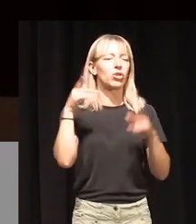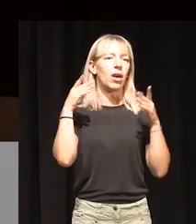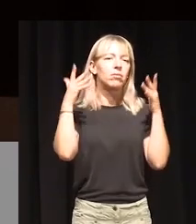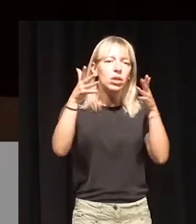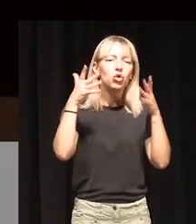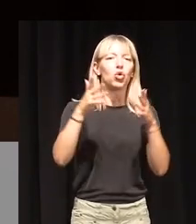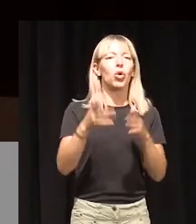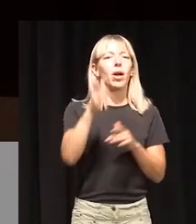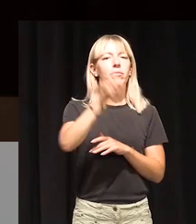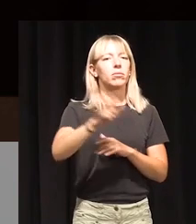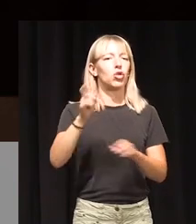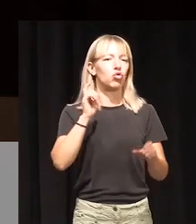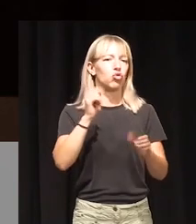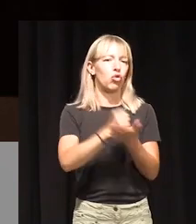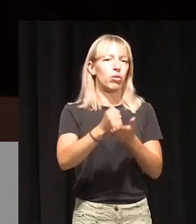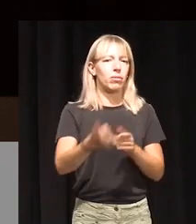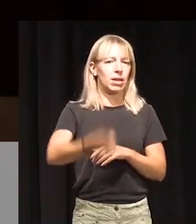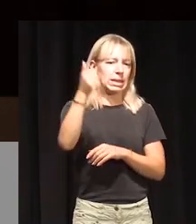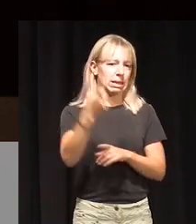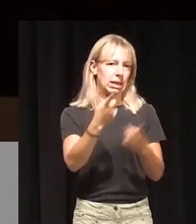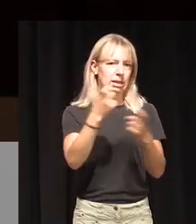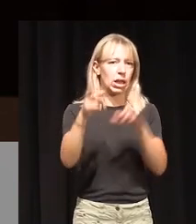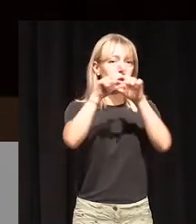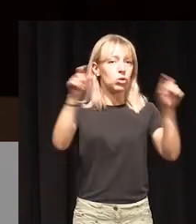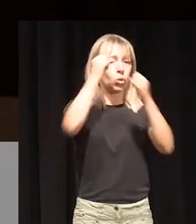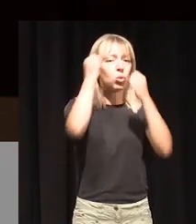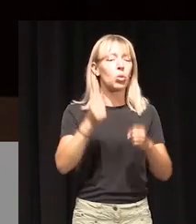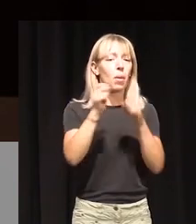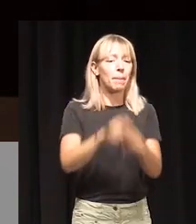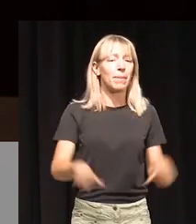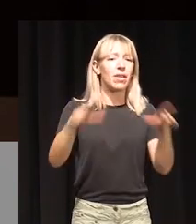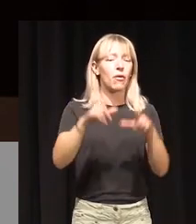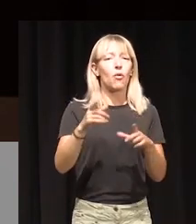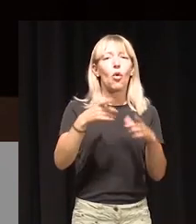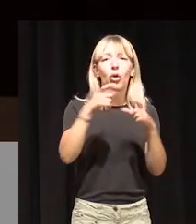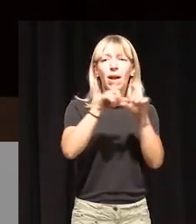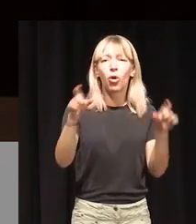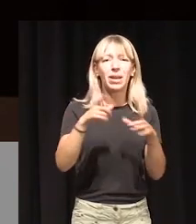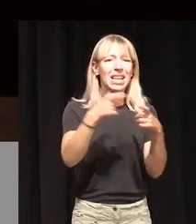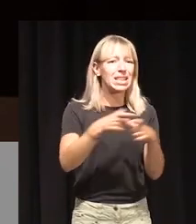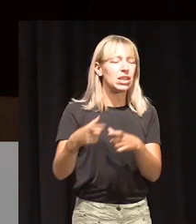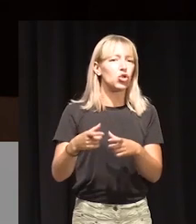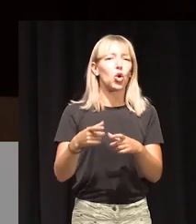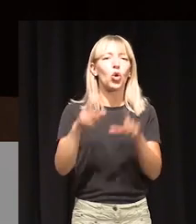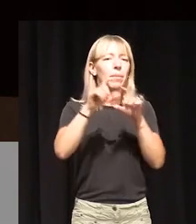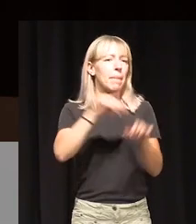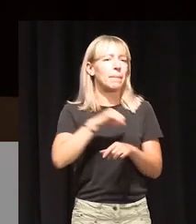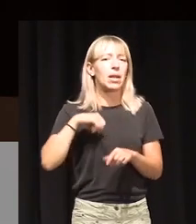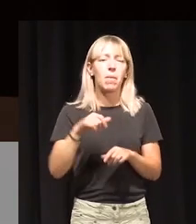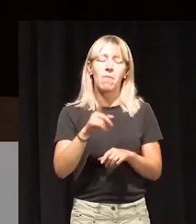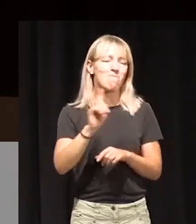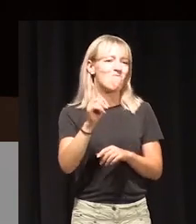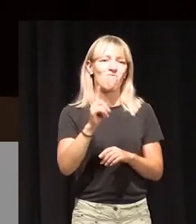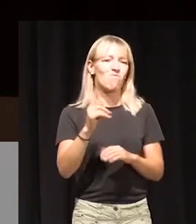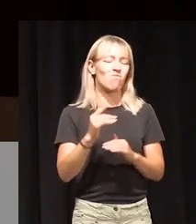socios, los más necesitados. Ninguna institución, plataforma de streaming, compañía de discos, ninguna empresa privada estuvo a la altura ni